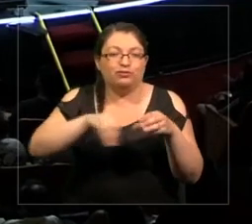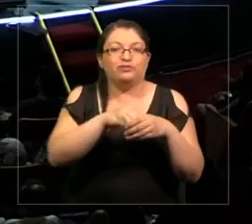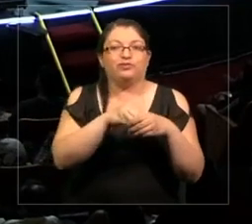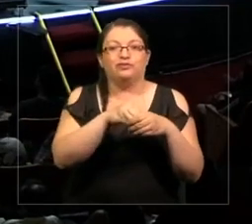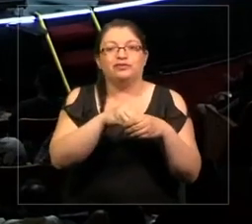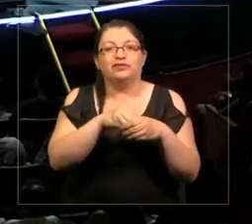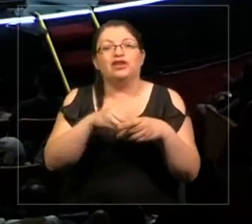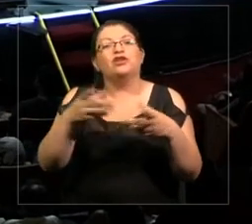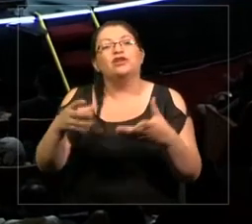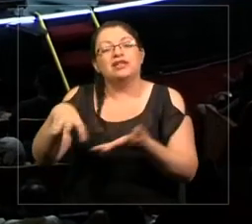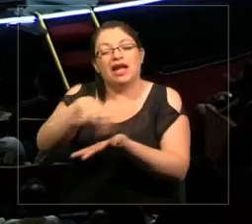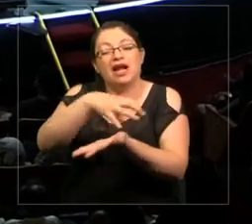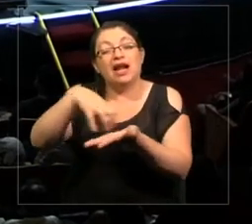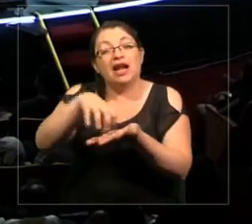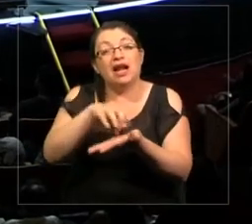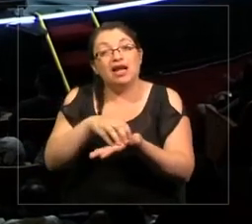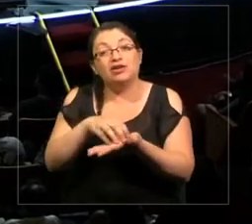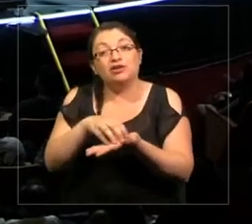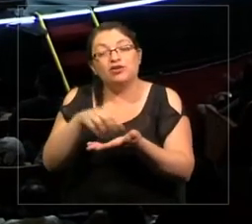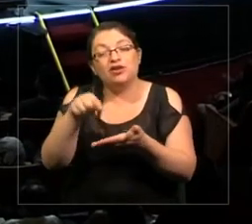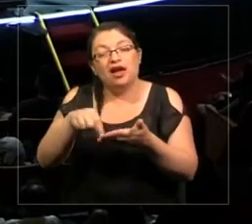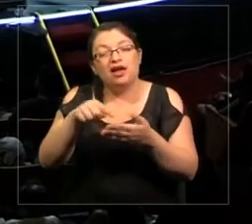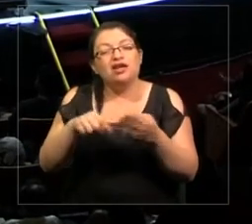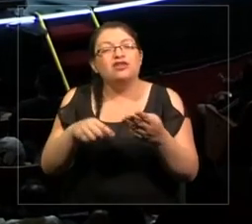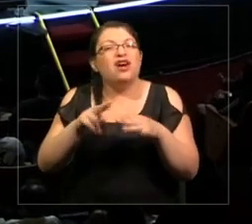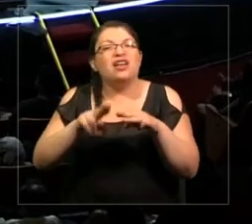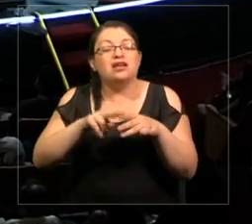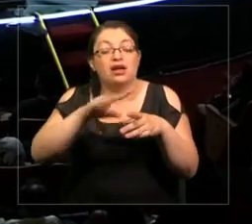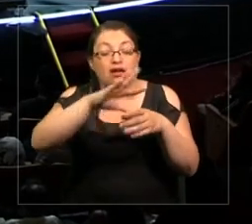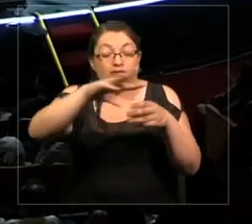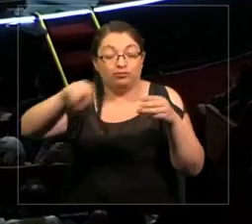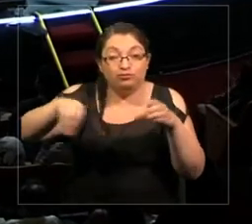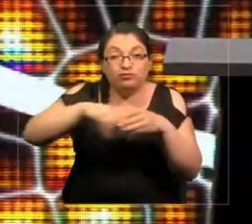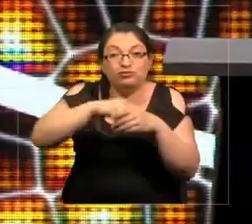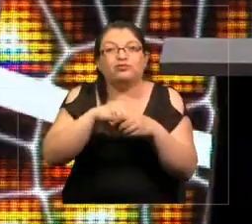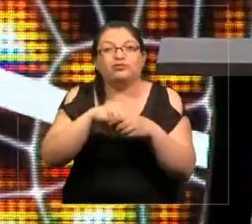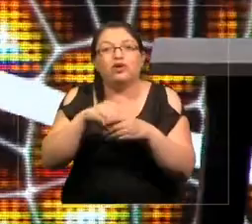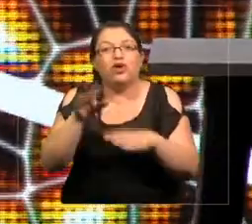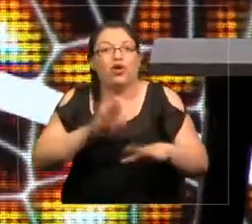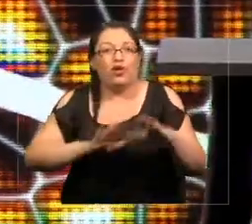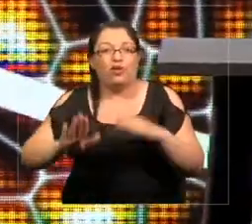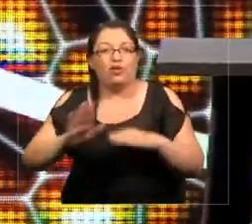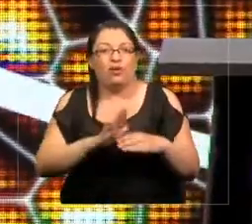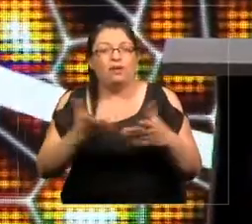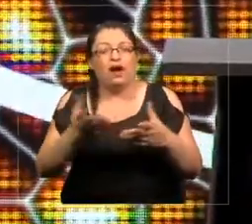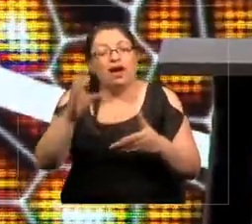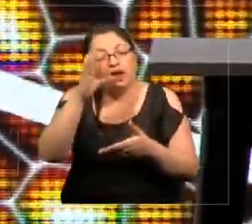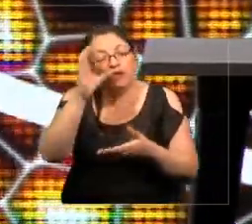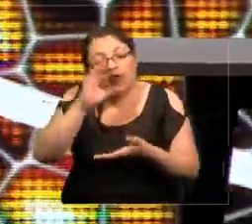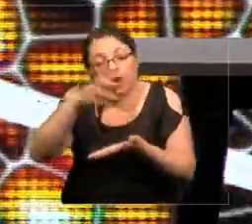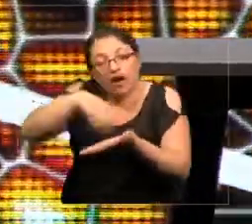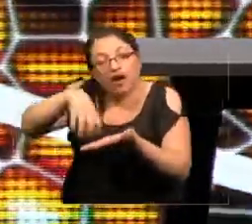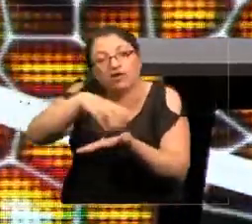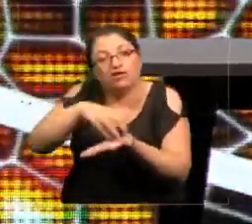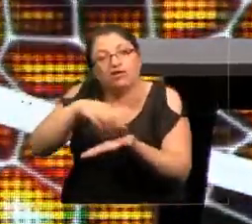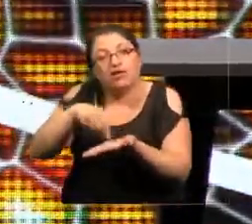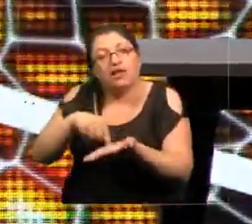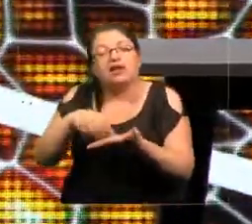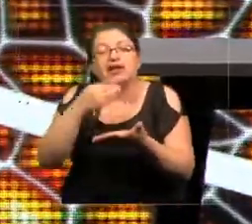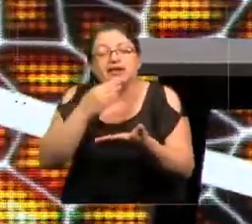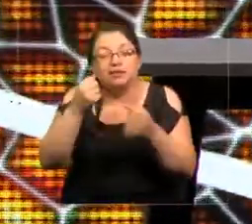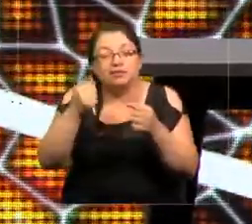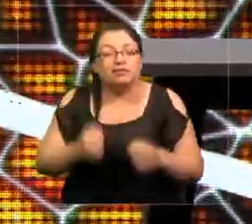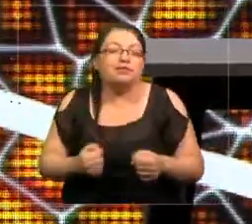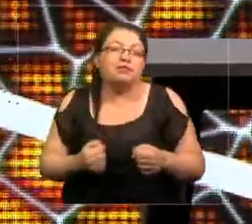sostenible busca aplicar este principio de la sostenibilidad a la ciudad buscando ciudades que sean al mismo